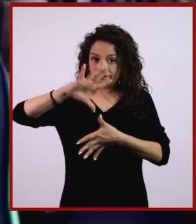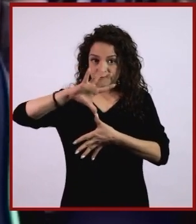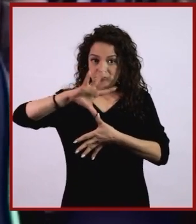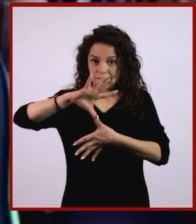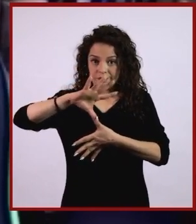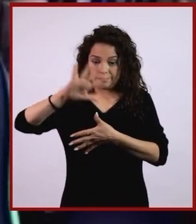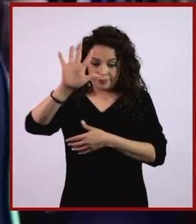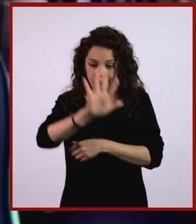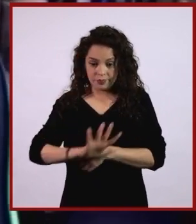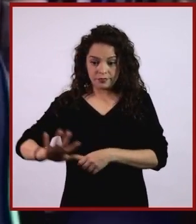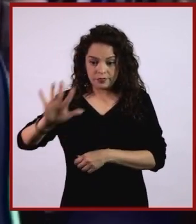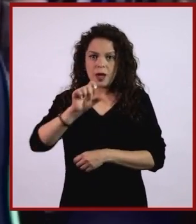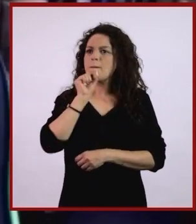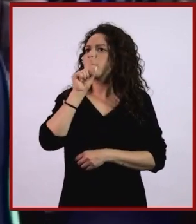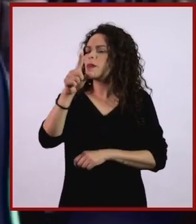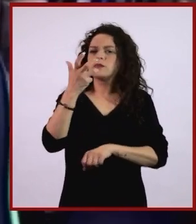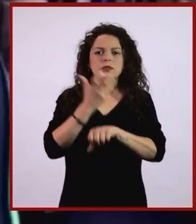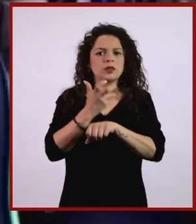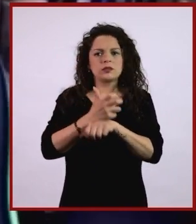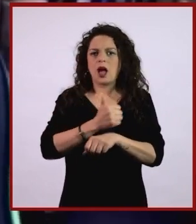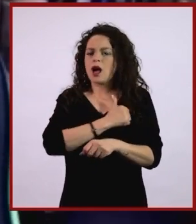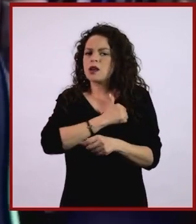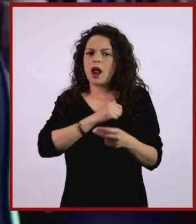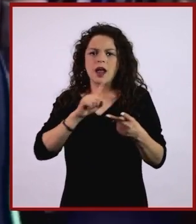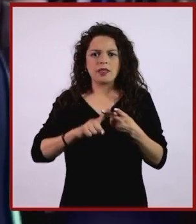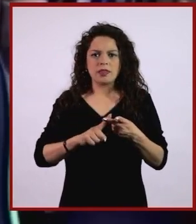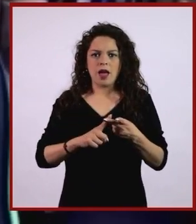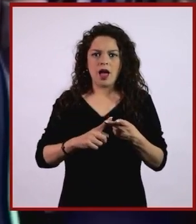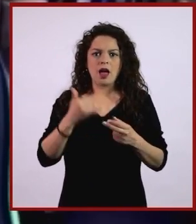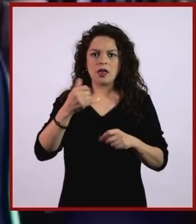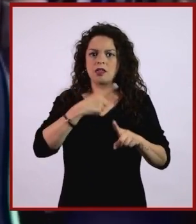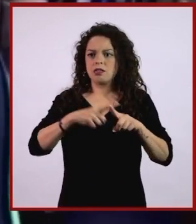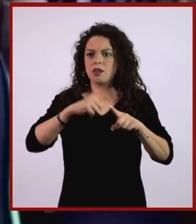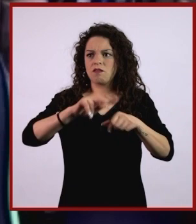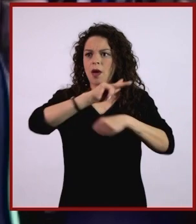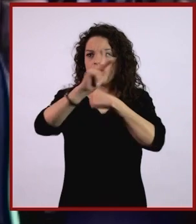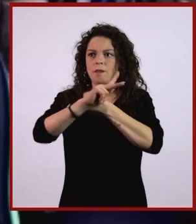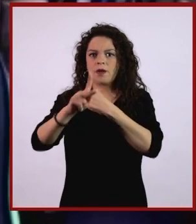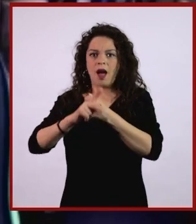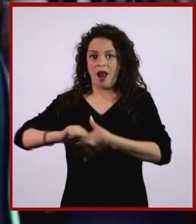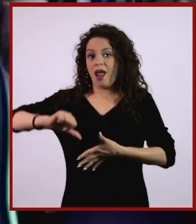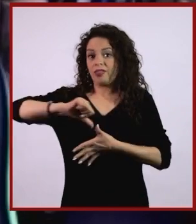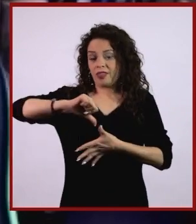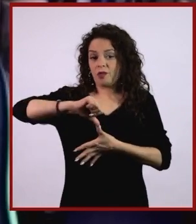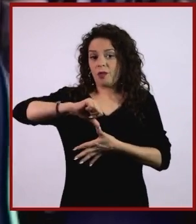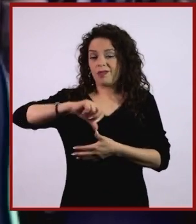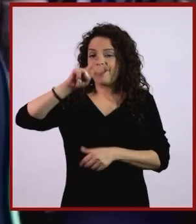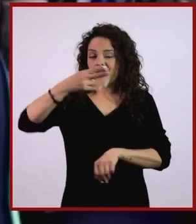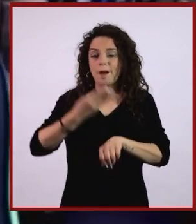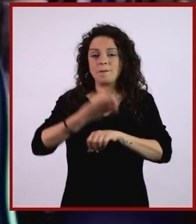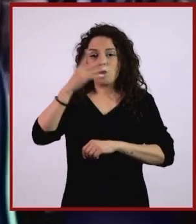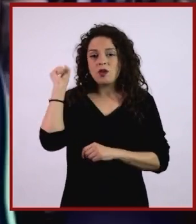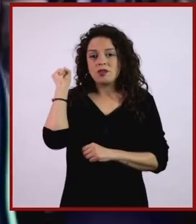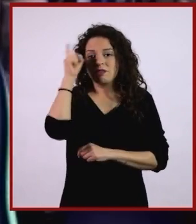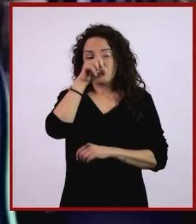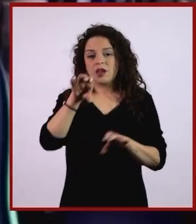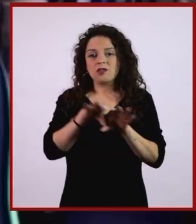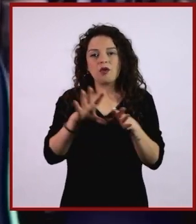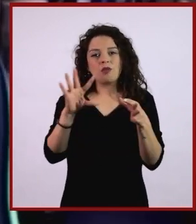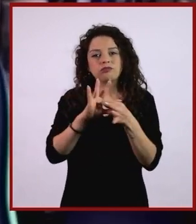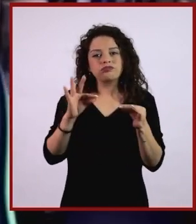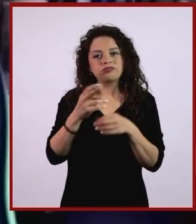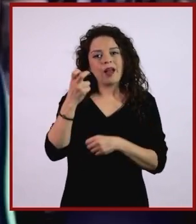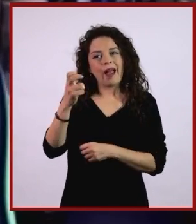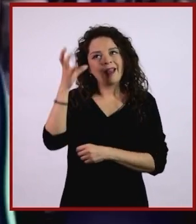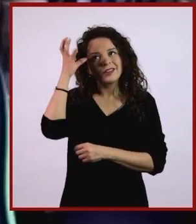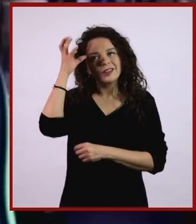es decir, las sociedades de nuestro continente, incluida Canadá, Estados Unidos y también los diversos países latinoamericanos, es difícil hablar